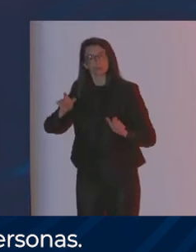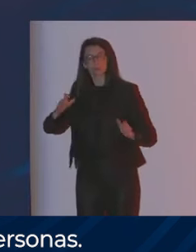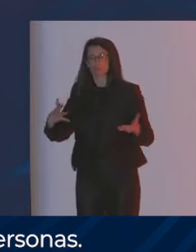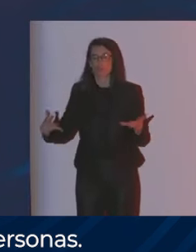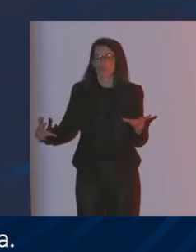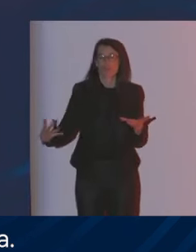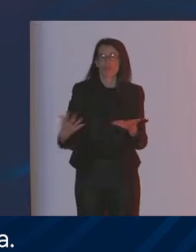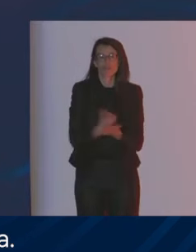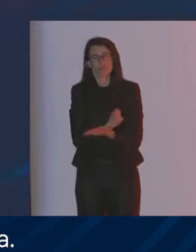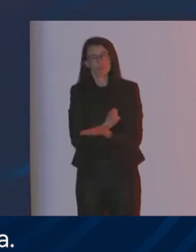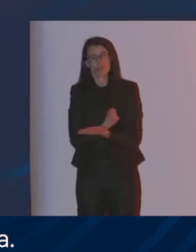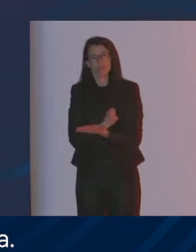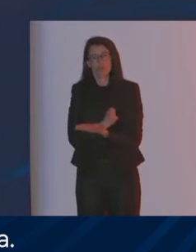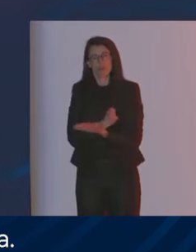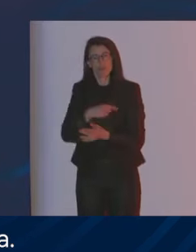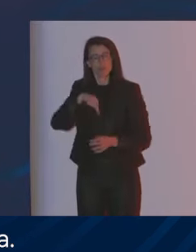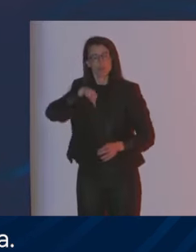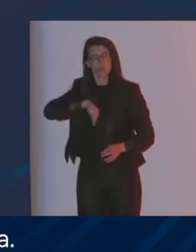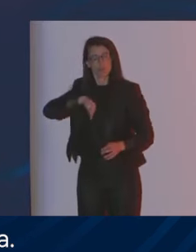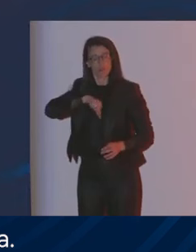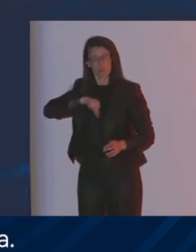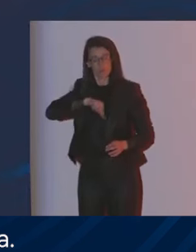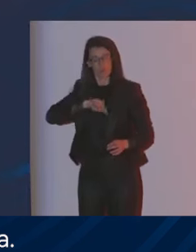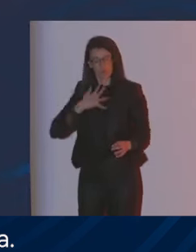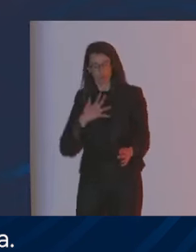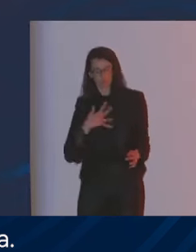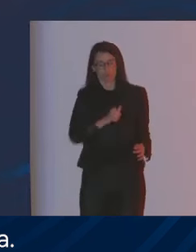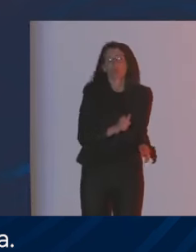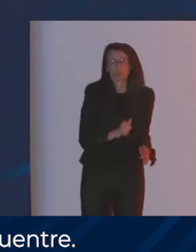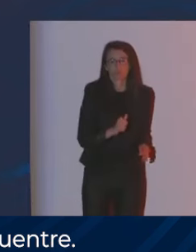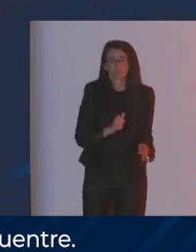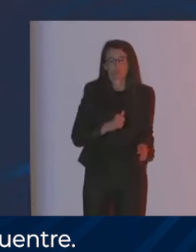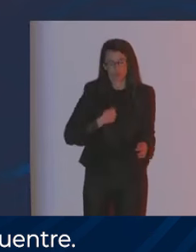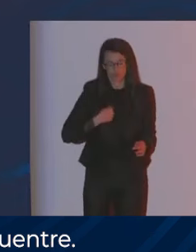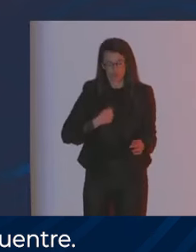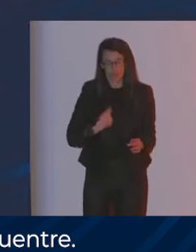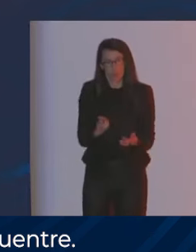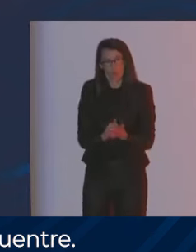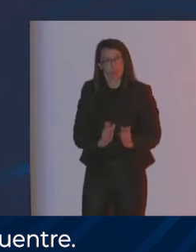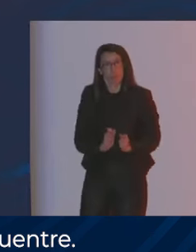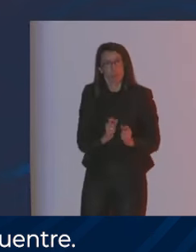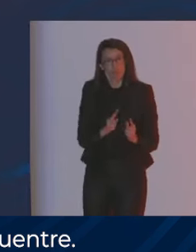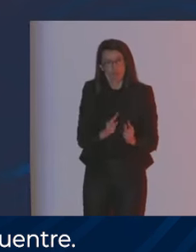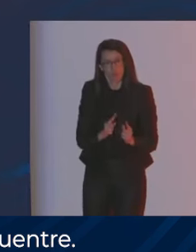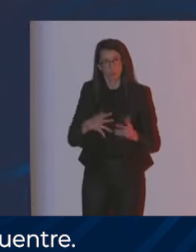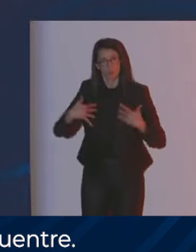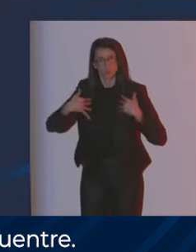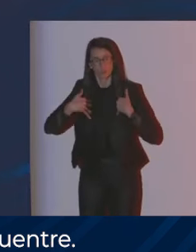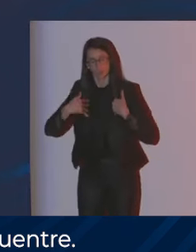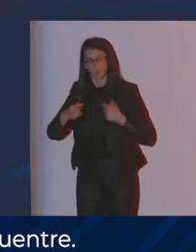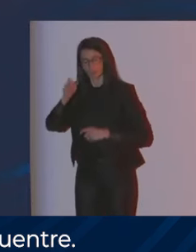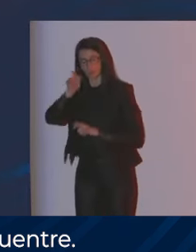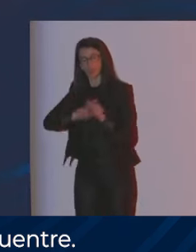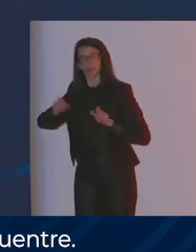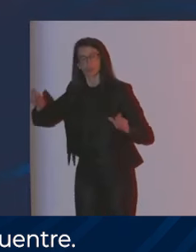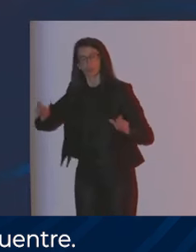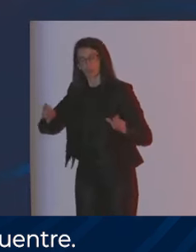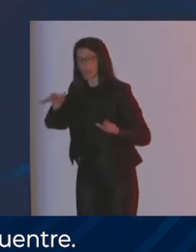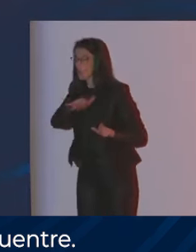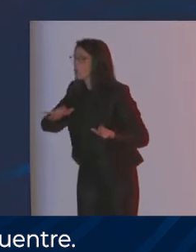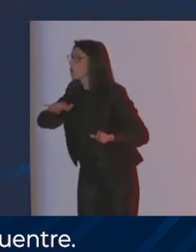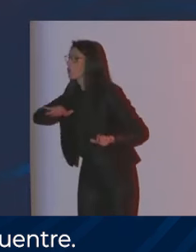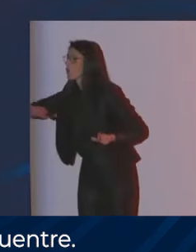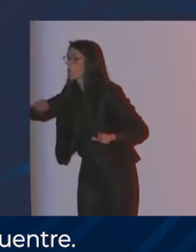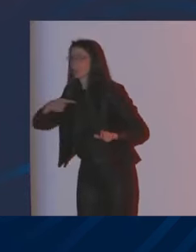personas, devolverles la dignidad cuando ha sido arrebatada, aliviar el sufrimiento humano donde quiera que se